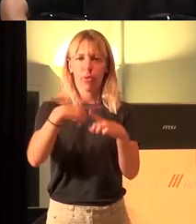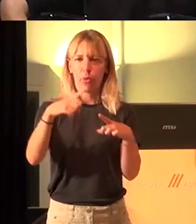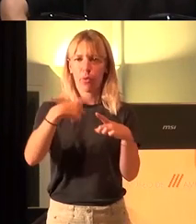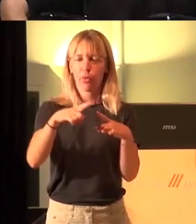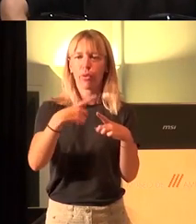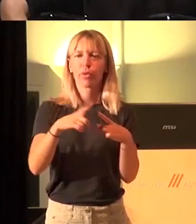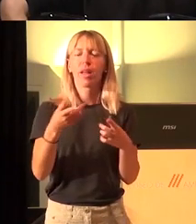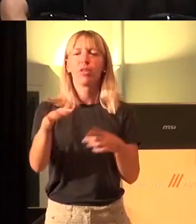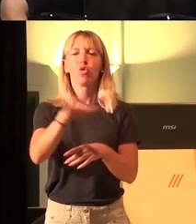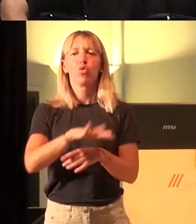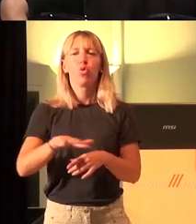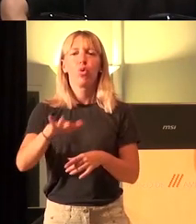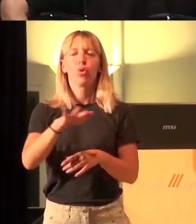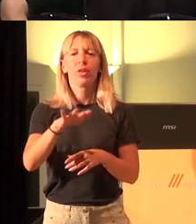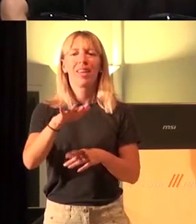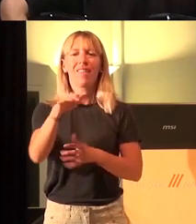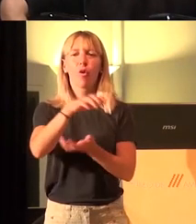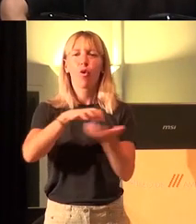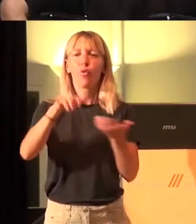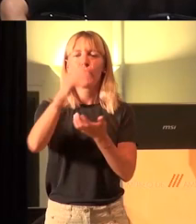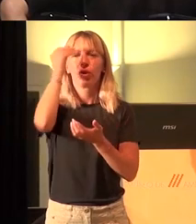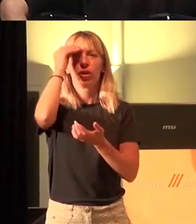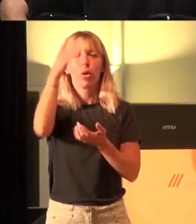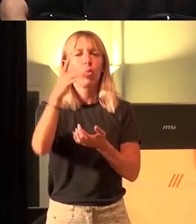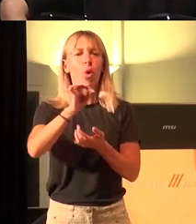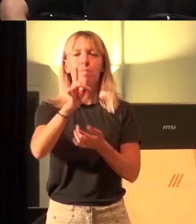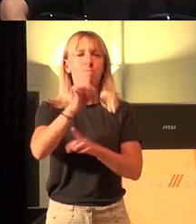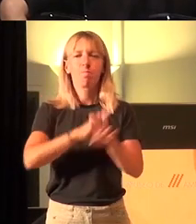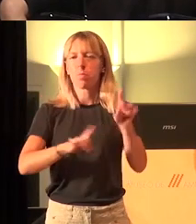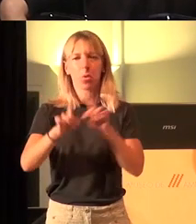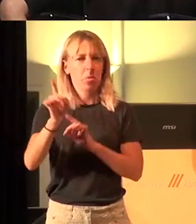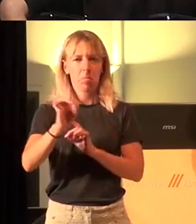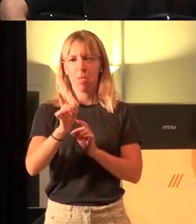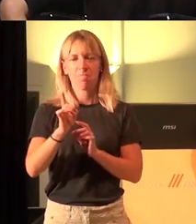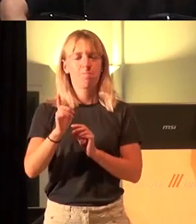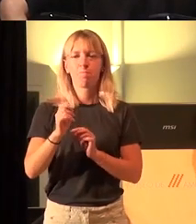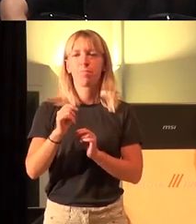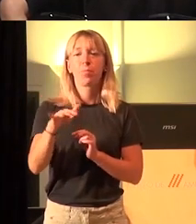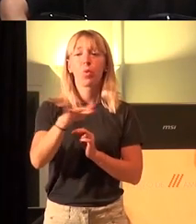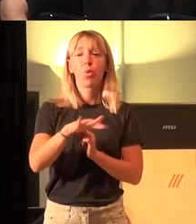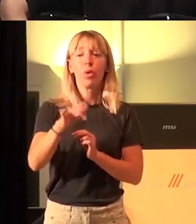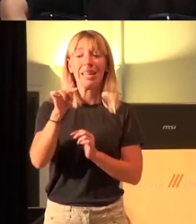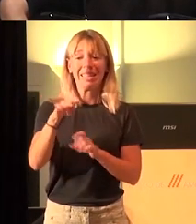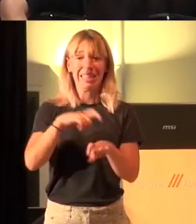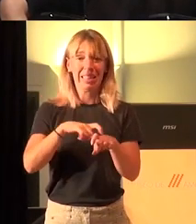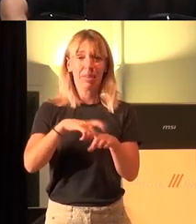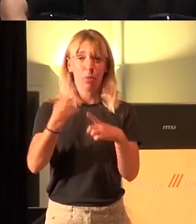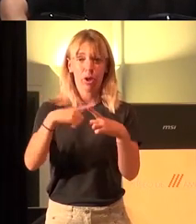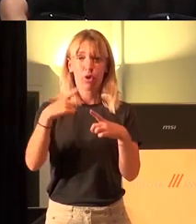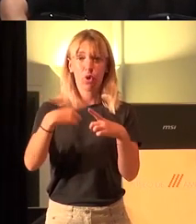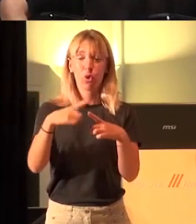cosas, donde el conflicto intelectual no sea un problema, donde ese tipo de